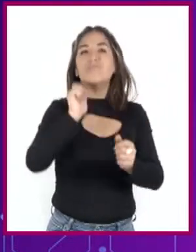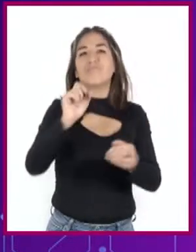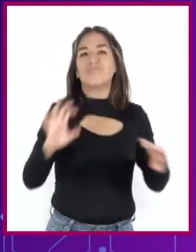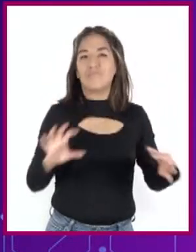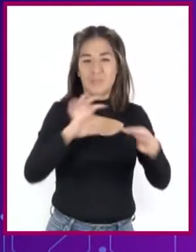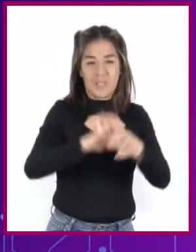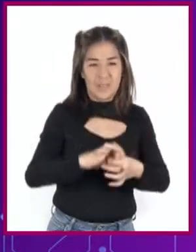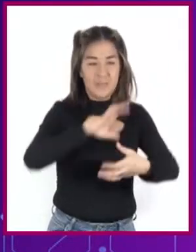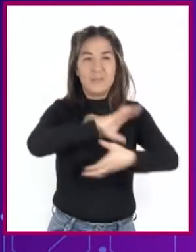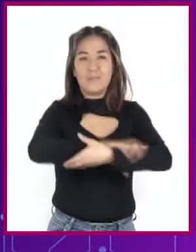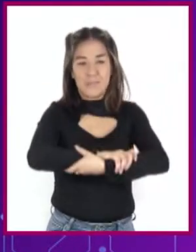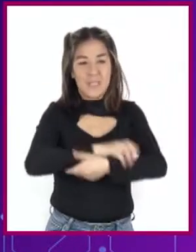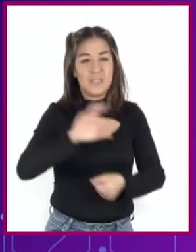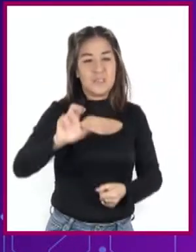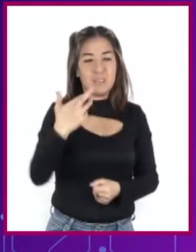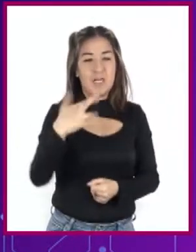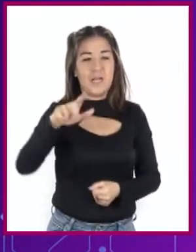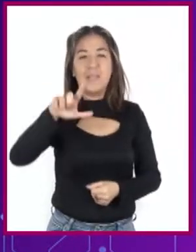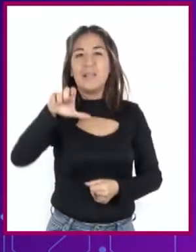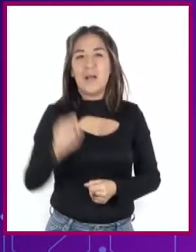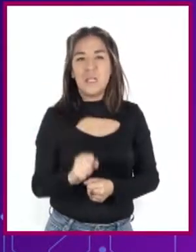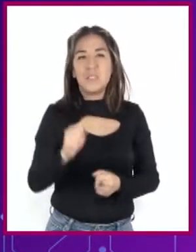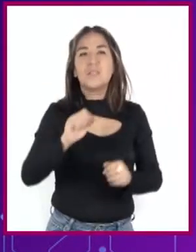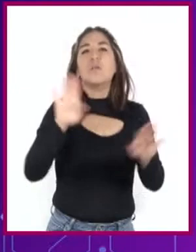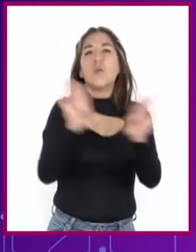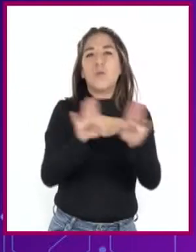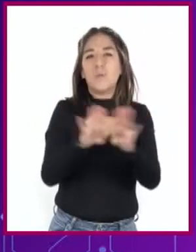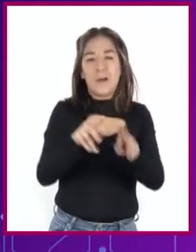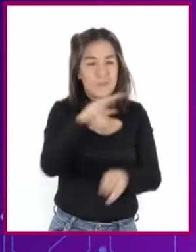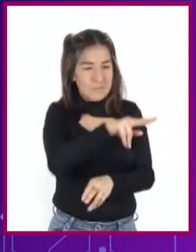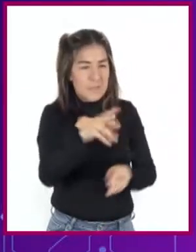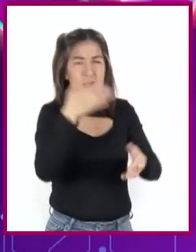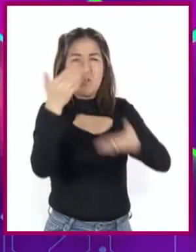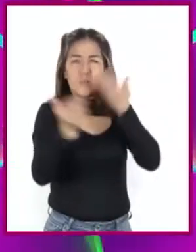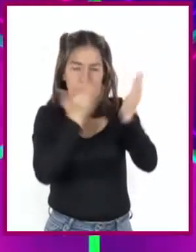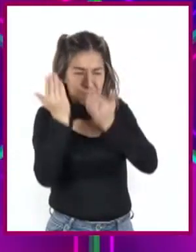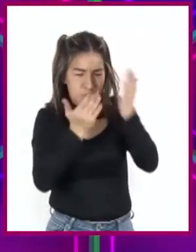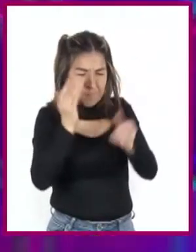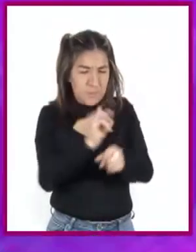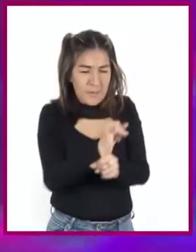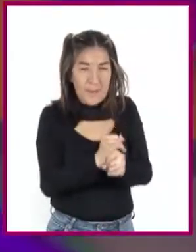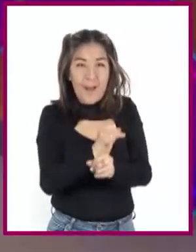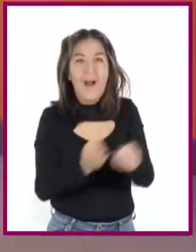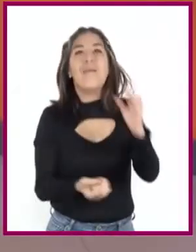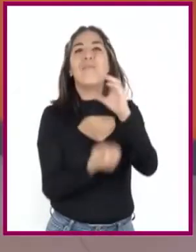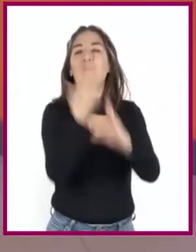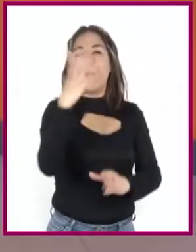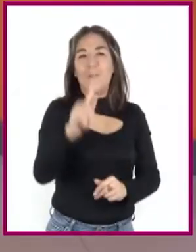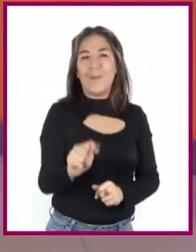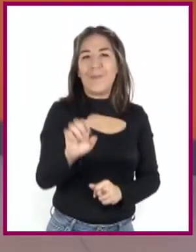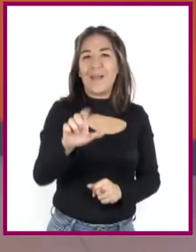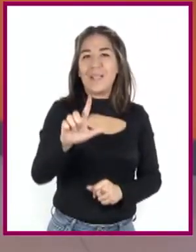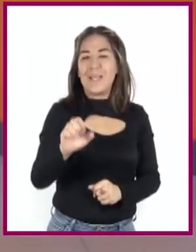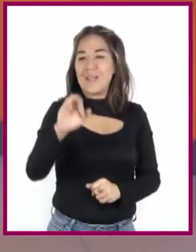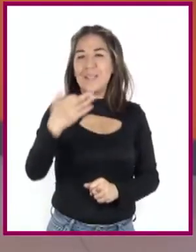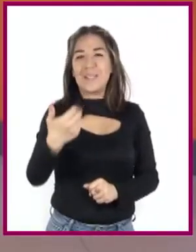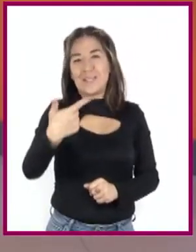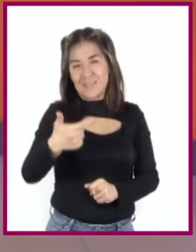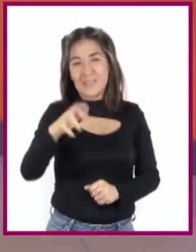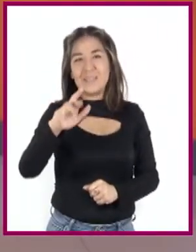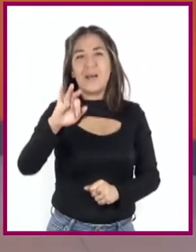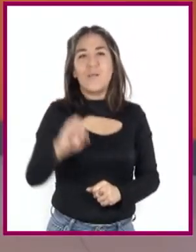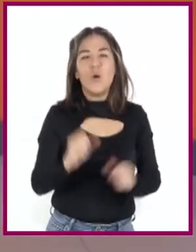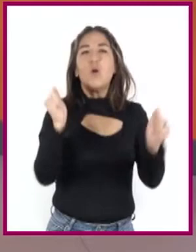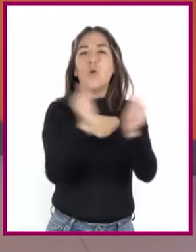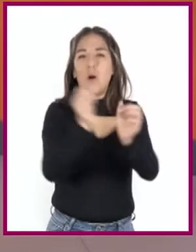de física Charles Weston, patentó un telégrafo de 5 conductores eléctricos que hacían mover otras 5